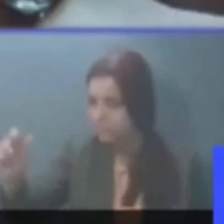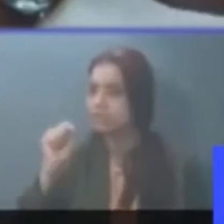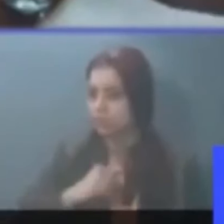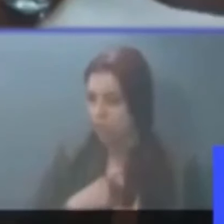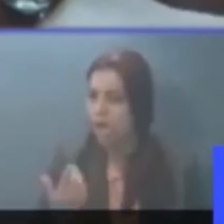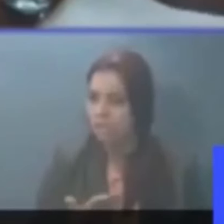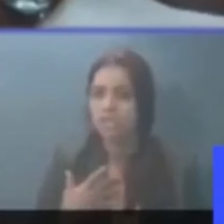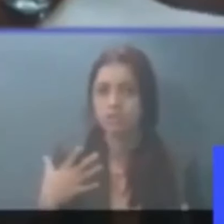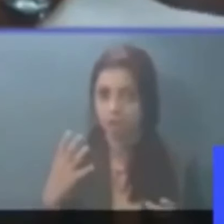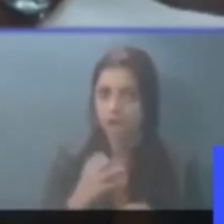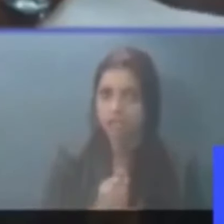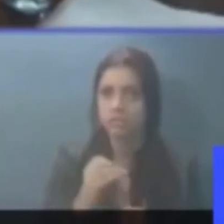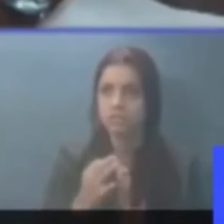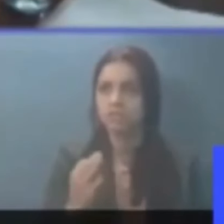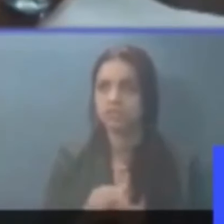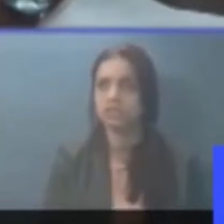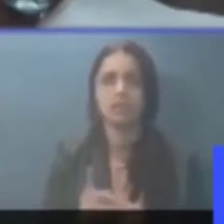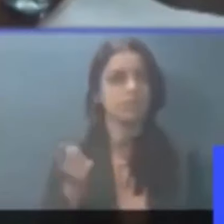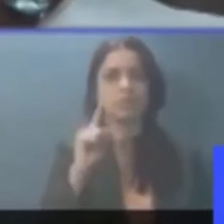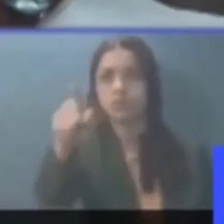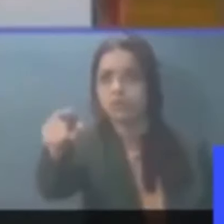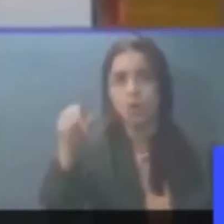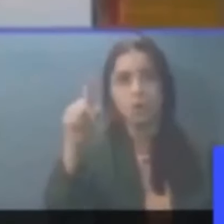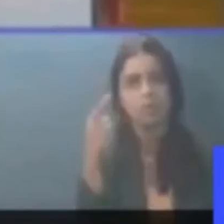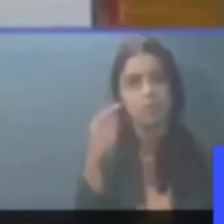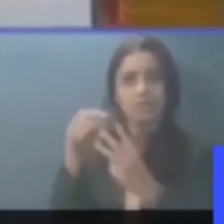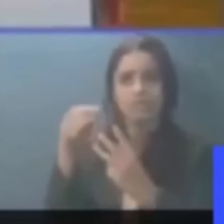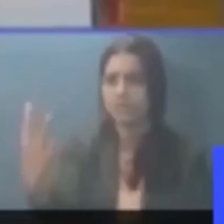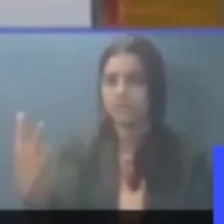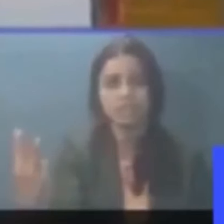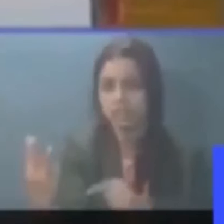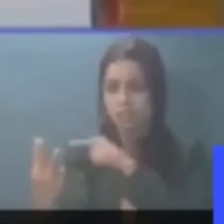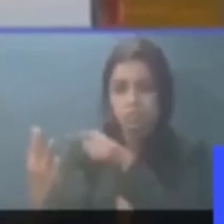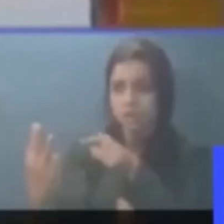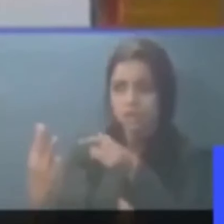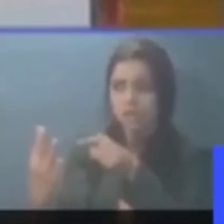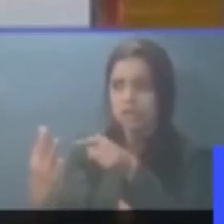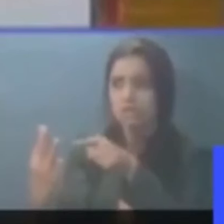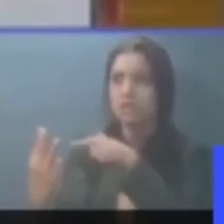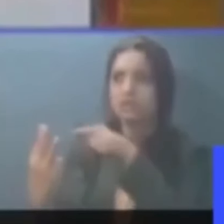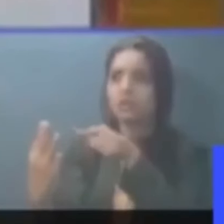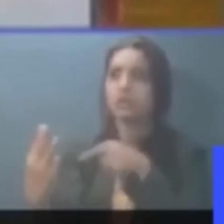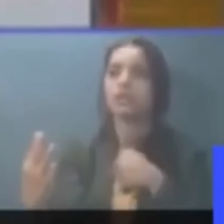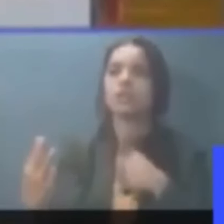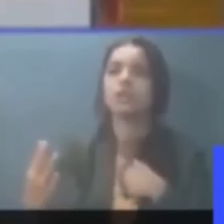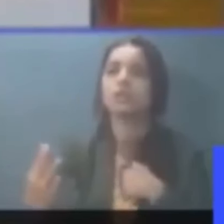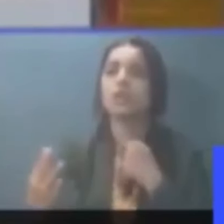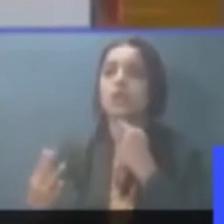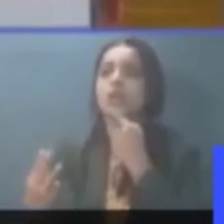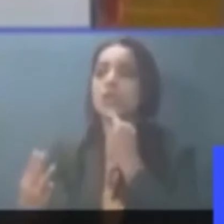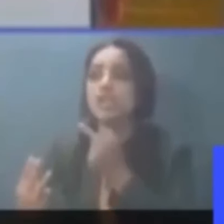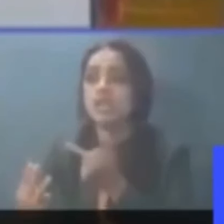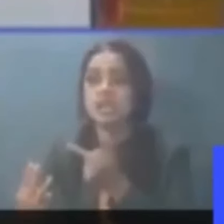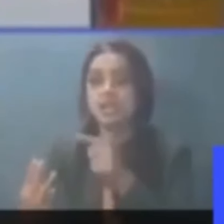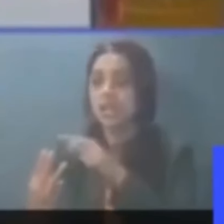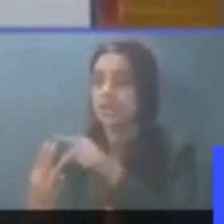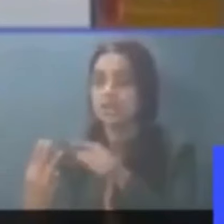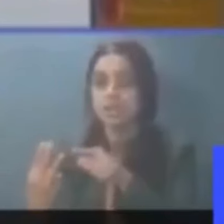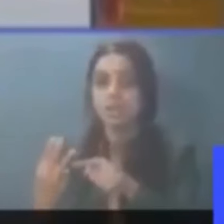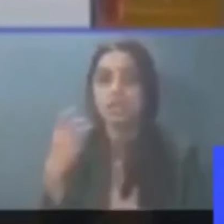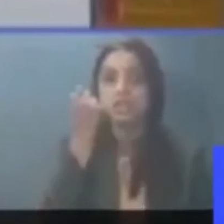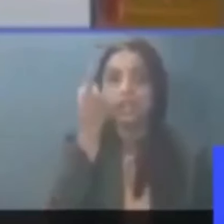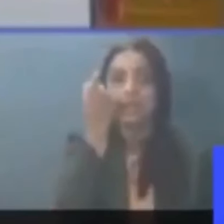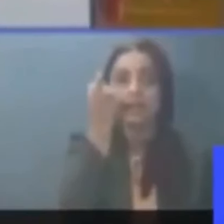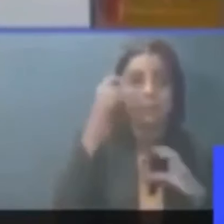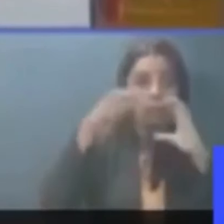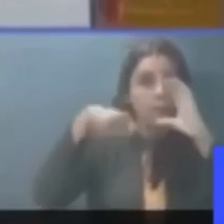Yo lo voy a hacer. No es con ustedes. No es con ustedes. Yo he dicho cómo hay que diferenciar entre